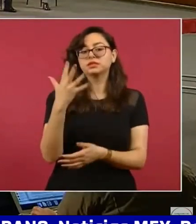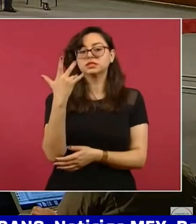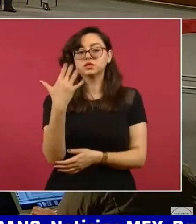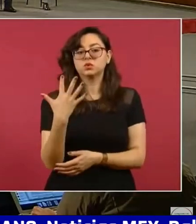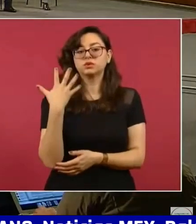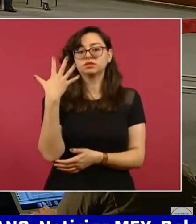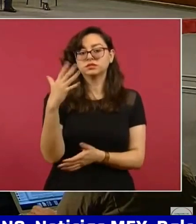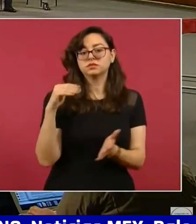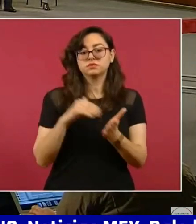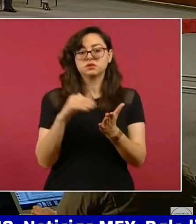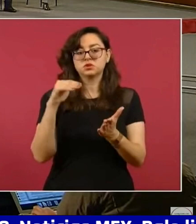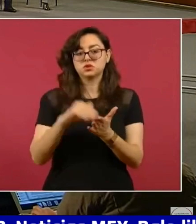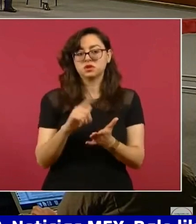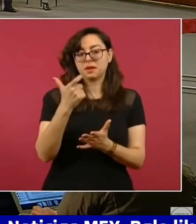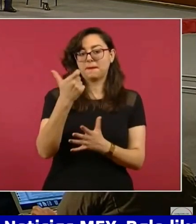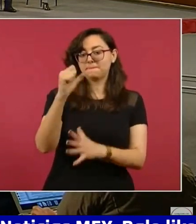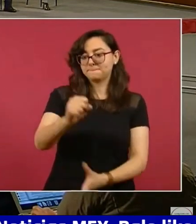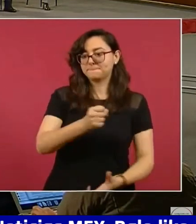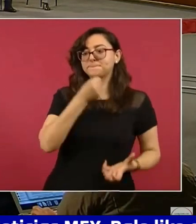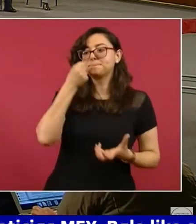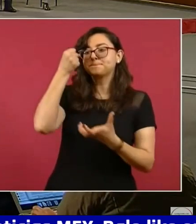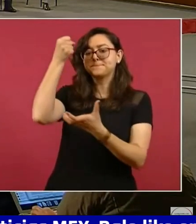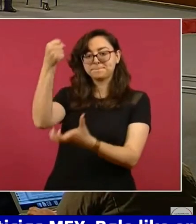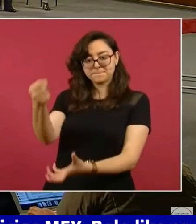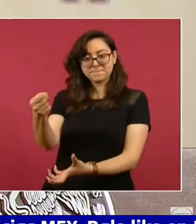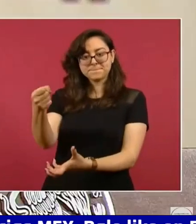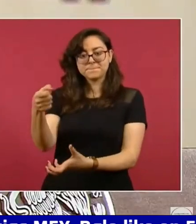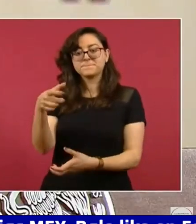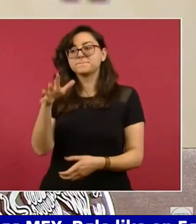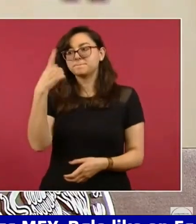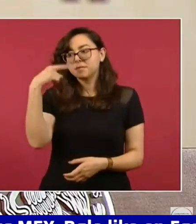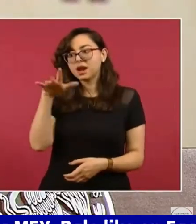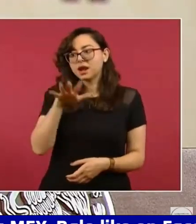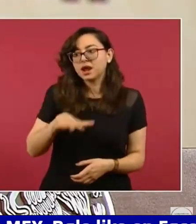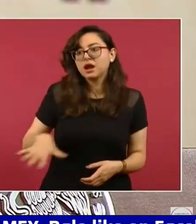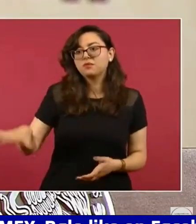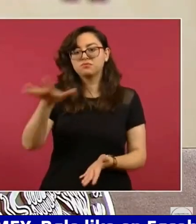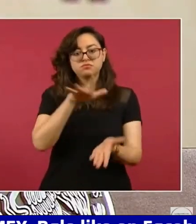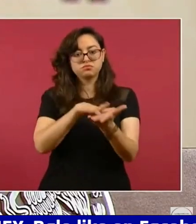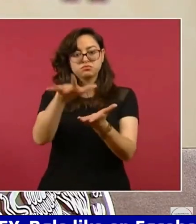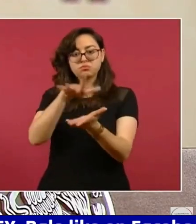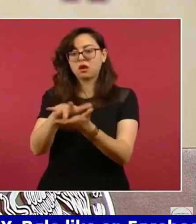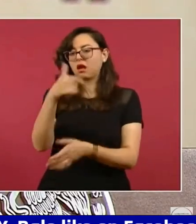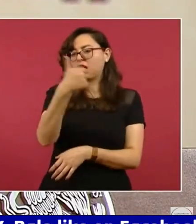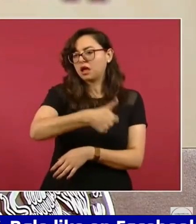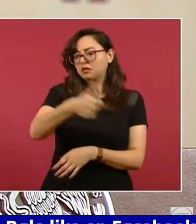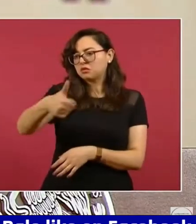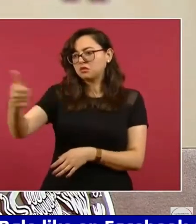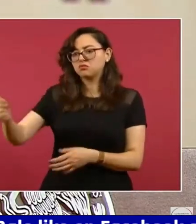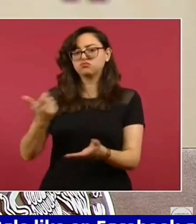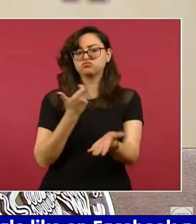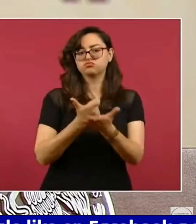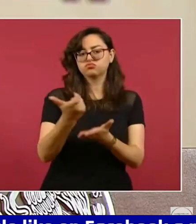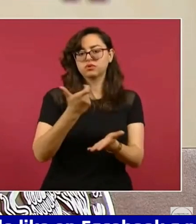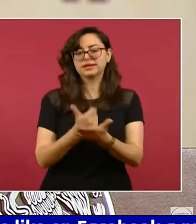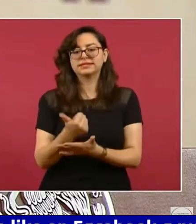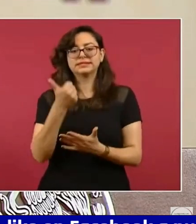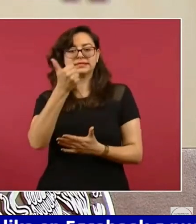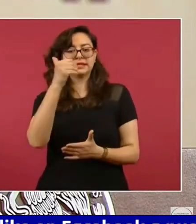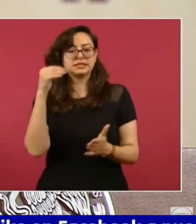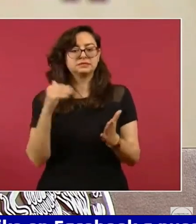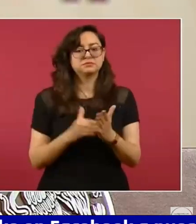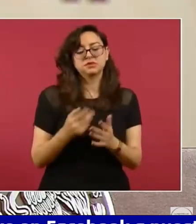millones de pesos. Ellos reciben un apoyo de el salario mínimo de 6 mil 250